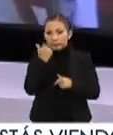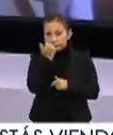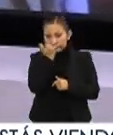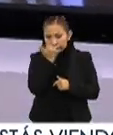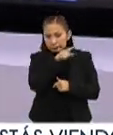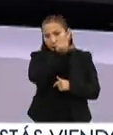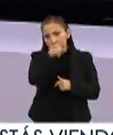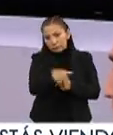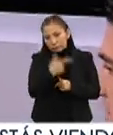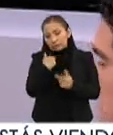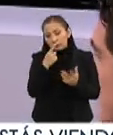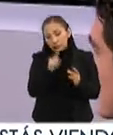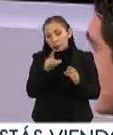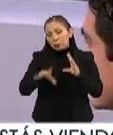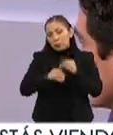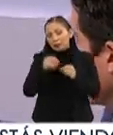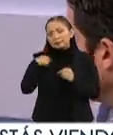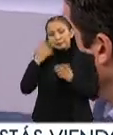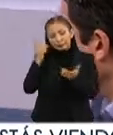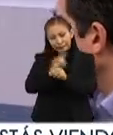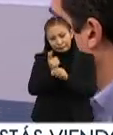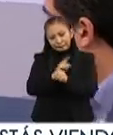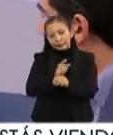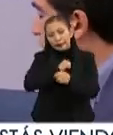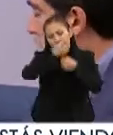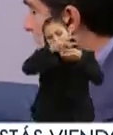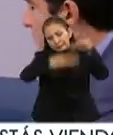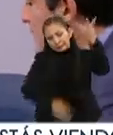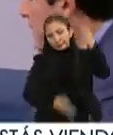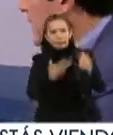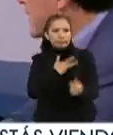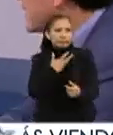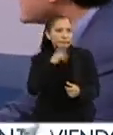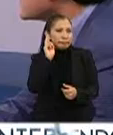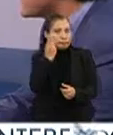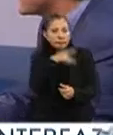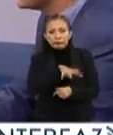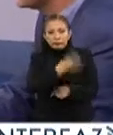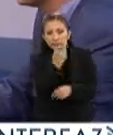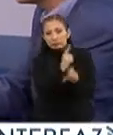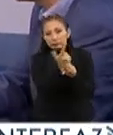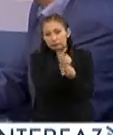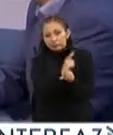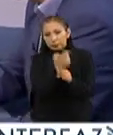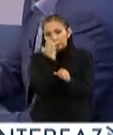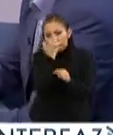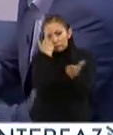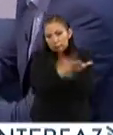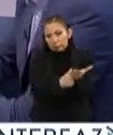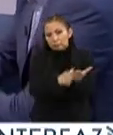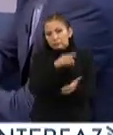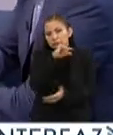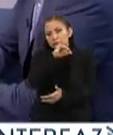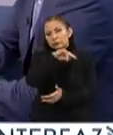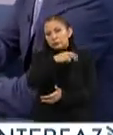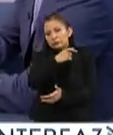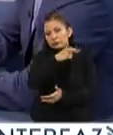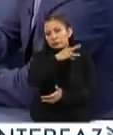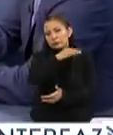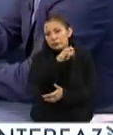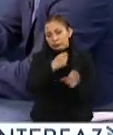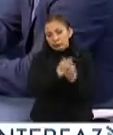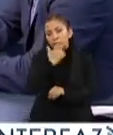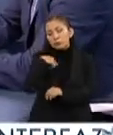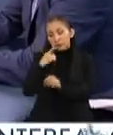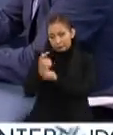y después será una de las tantas ofertas que tiene la universidad. Tenemos 14 carreras en la Facultad de Ingeniería ya con esta nueva